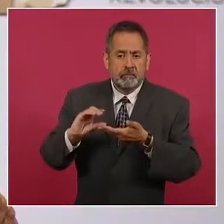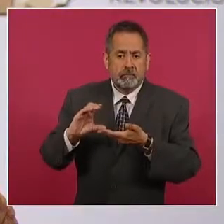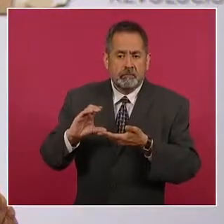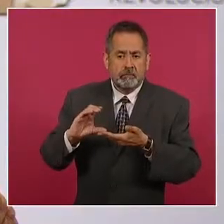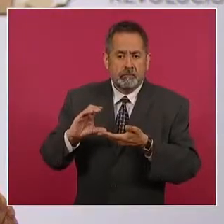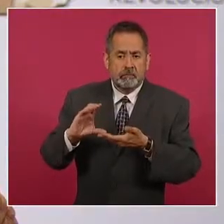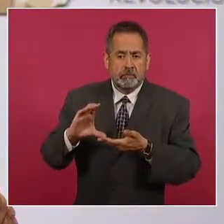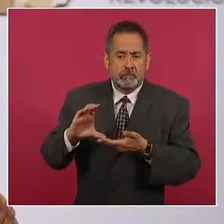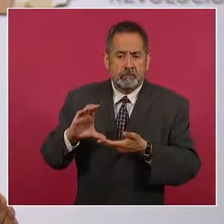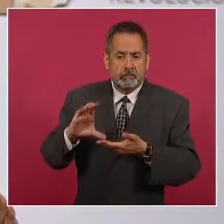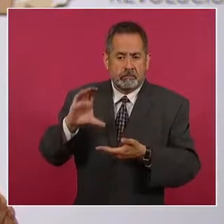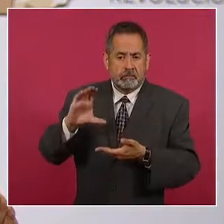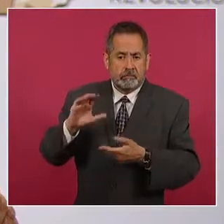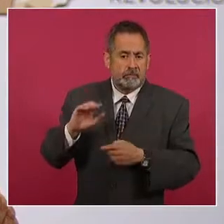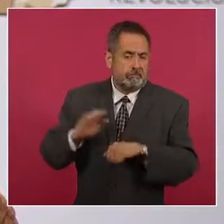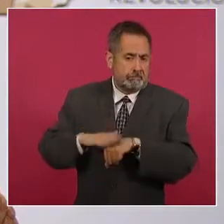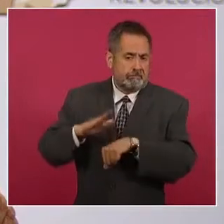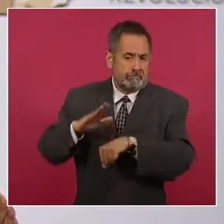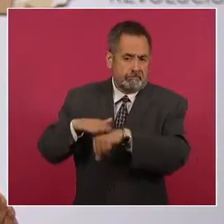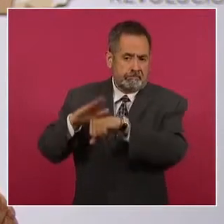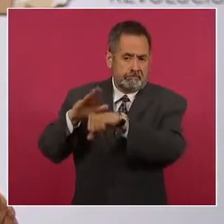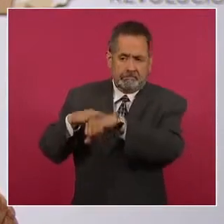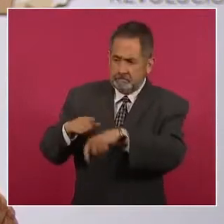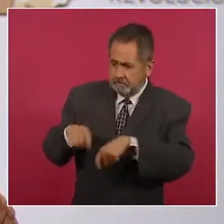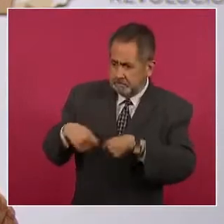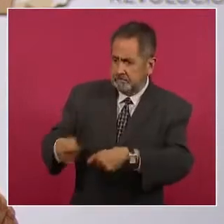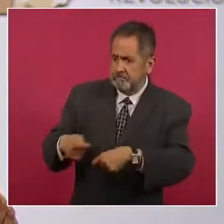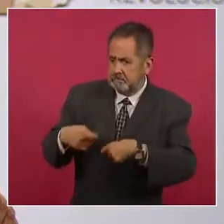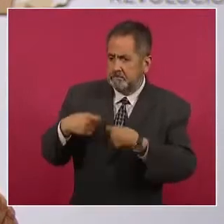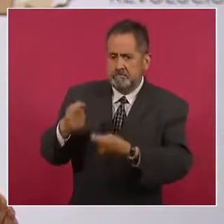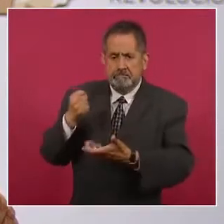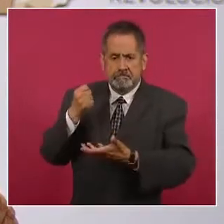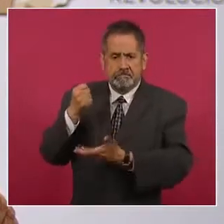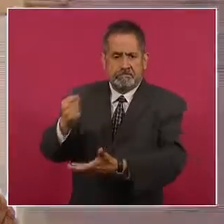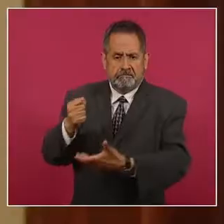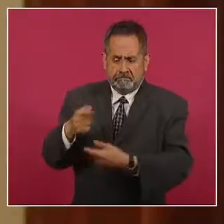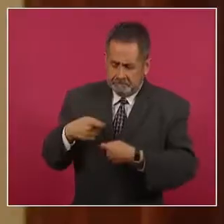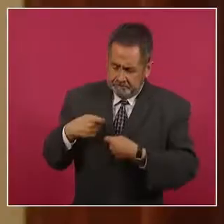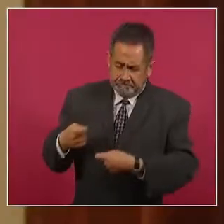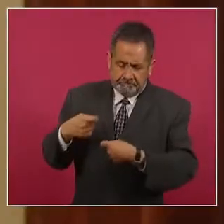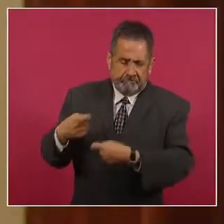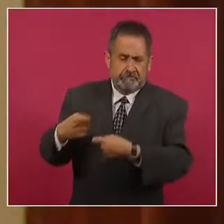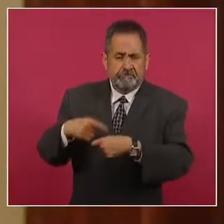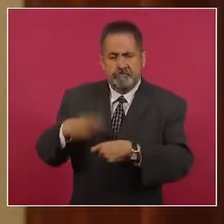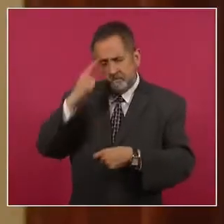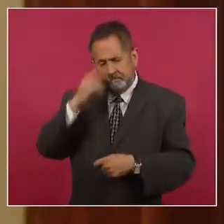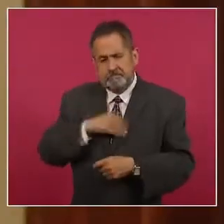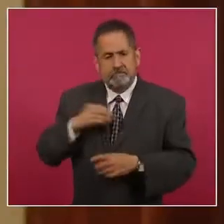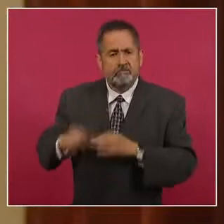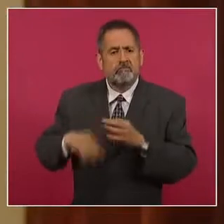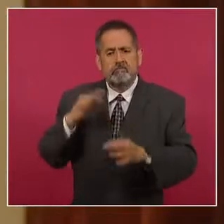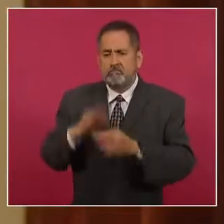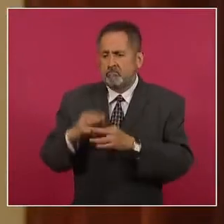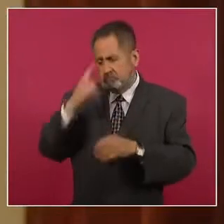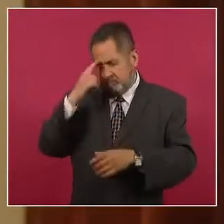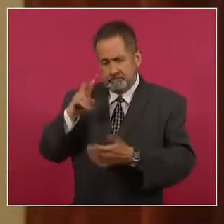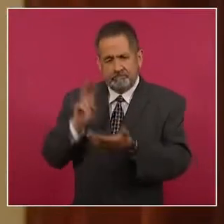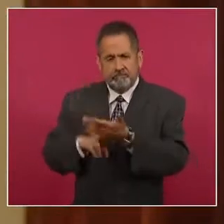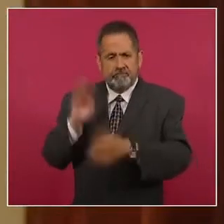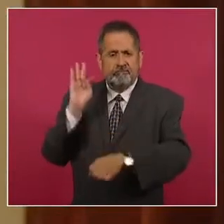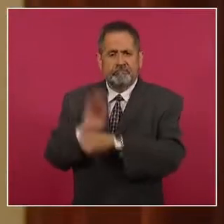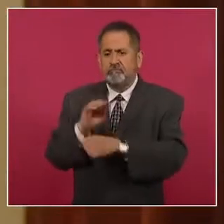presupuestal para cumplir con estos derechos de nuestro pueblo, para hacer valer